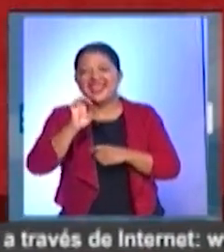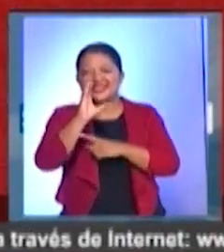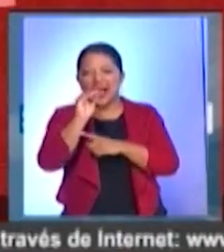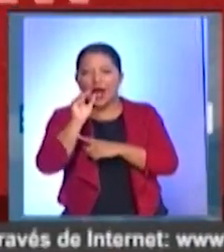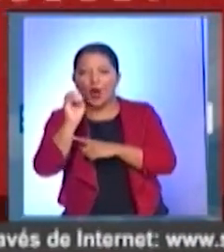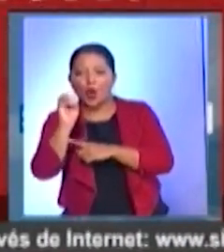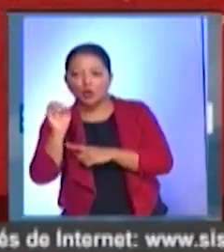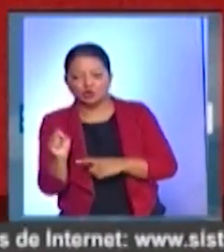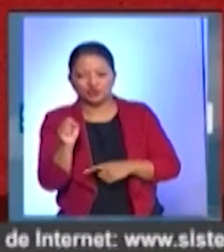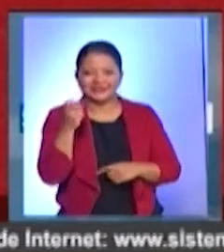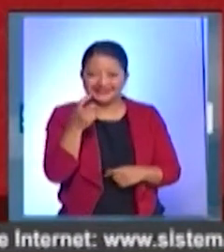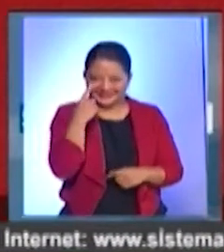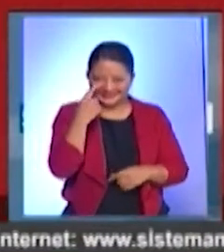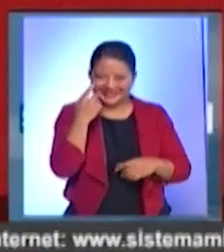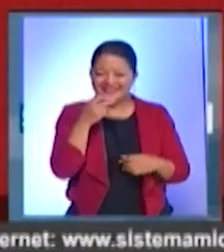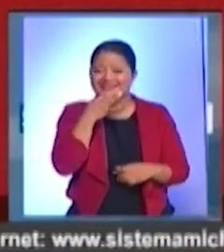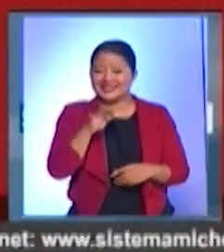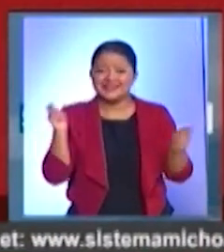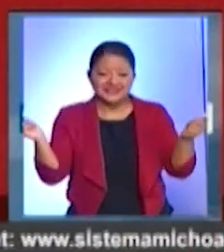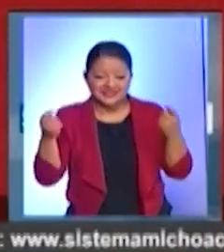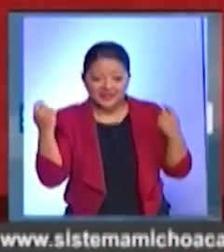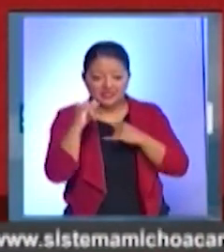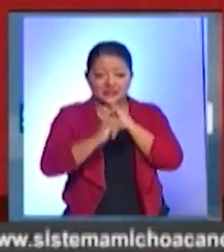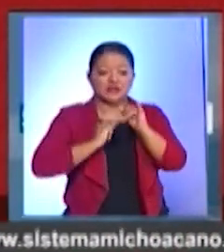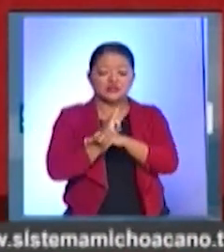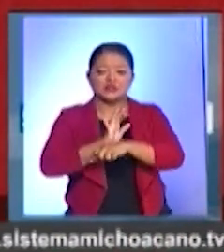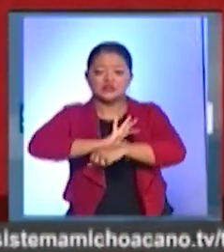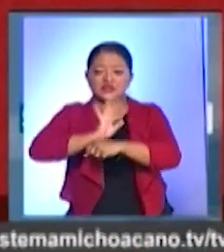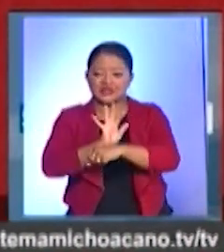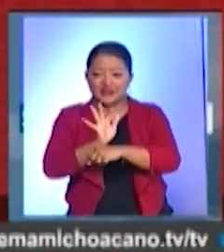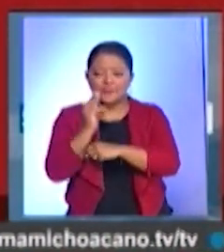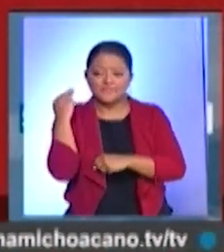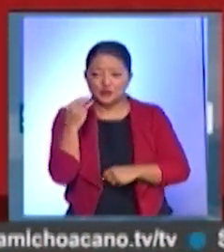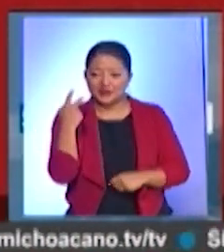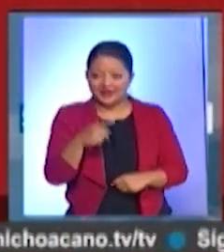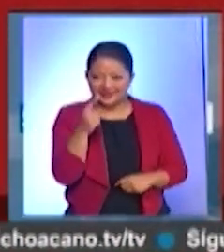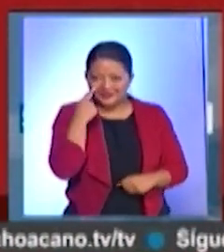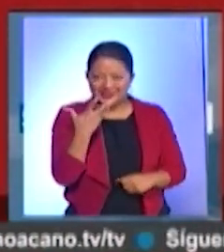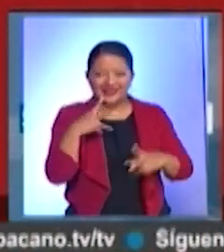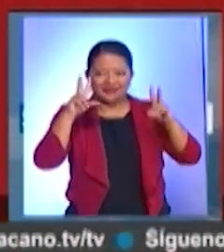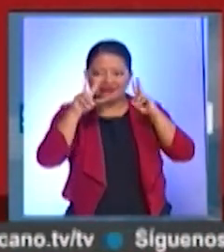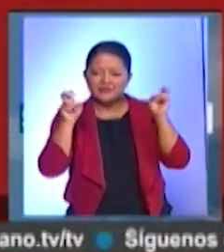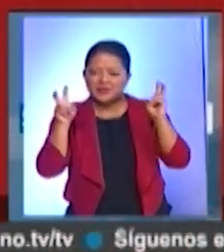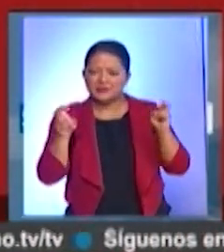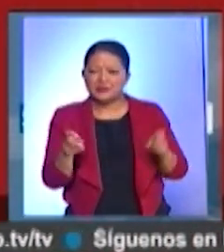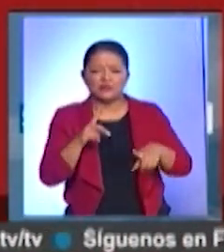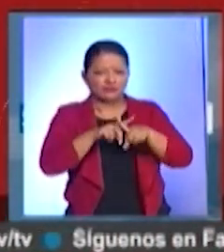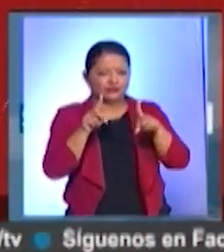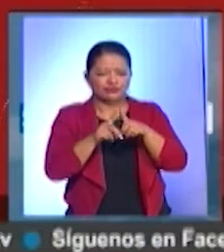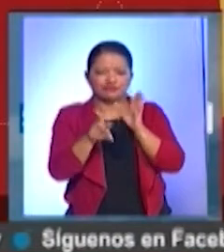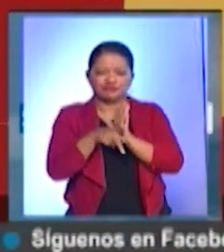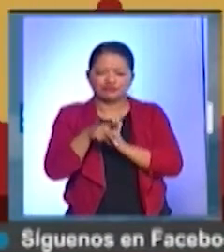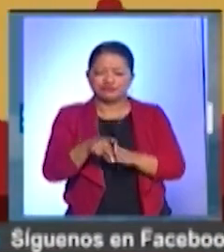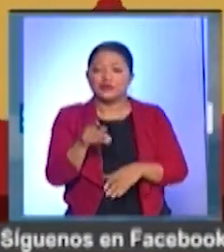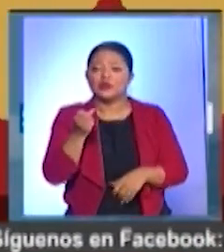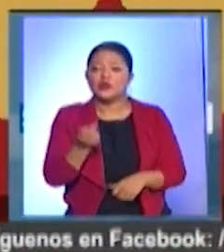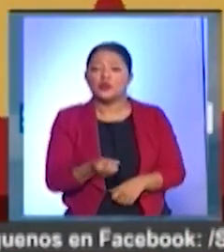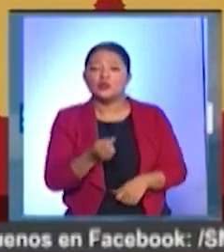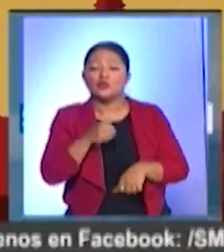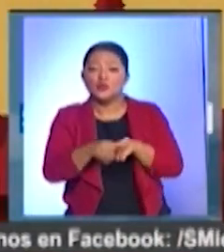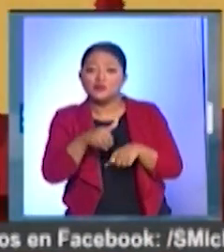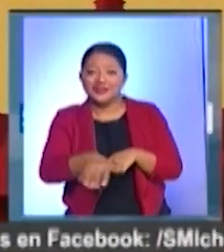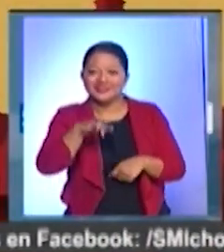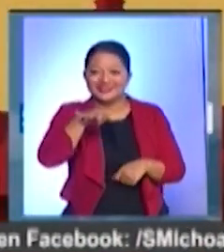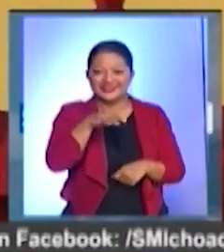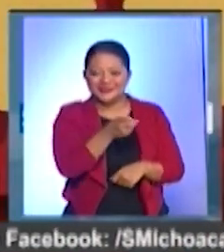el festival internacional de cine de morelia dio a conocer los títulos que integran la selección oficial de la edición número 19 de las